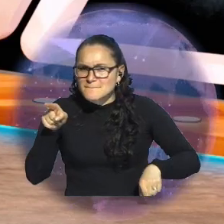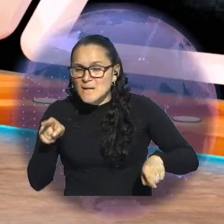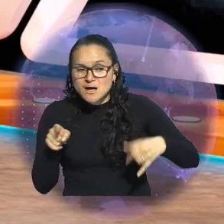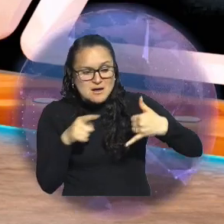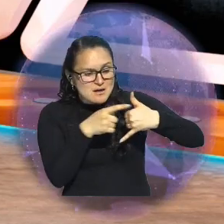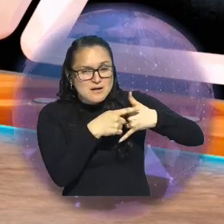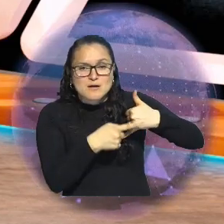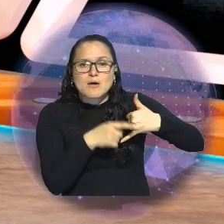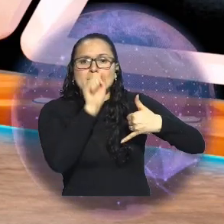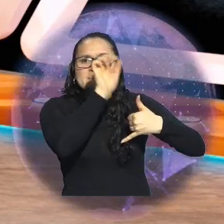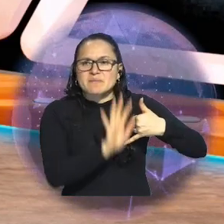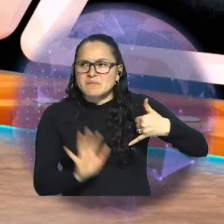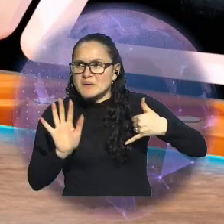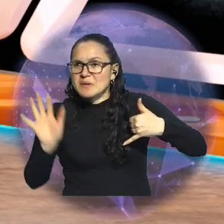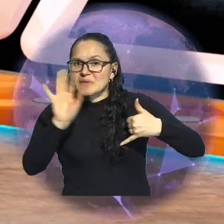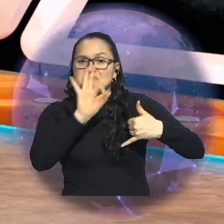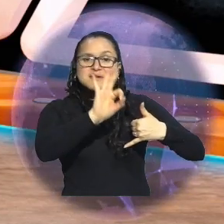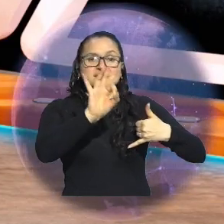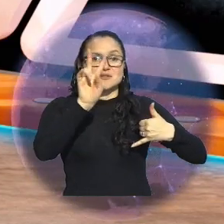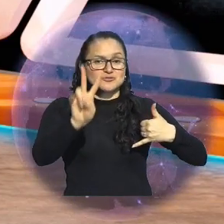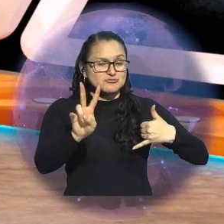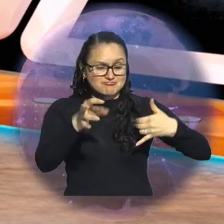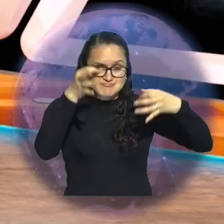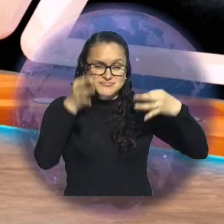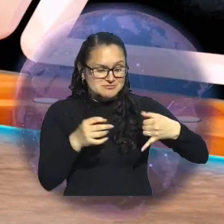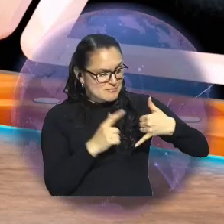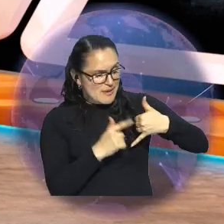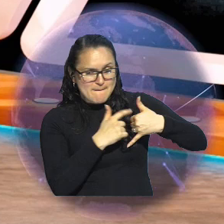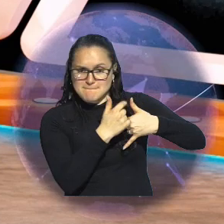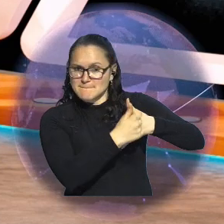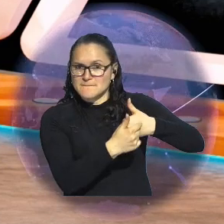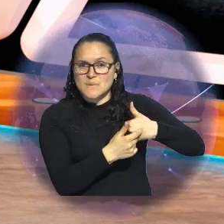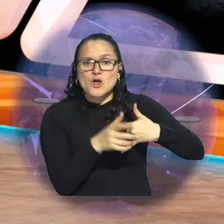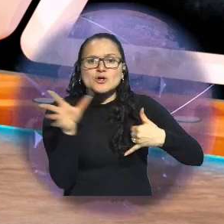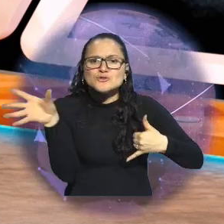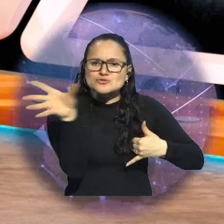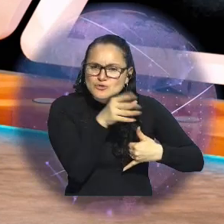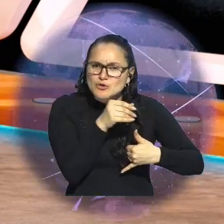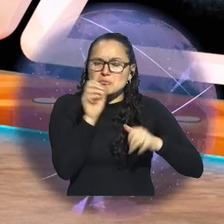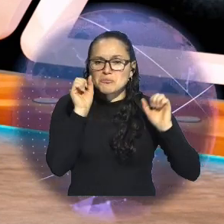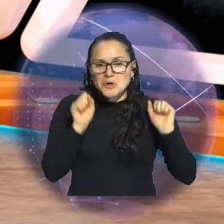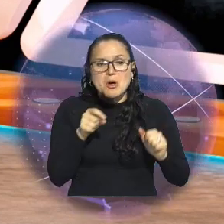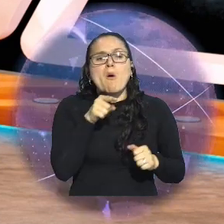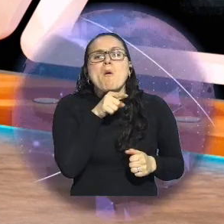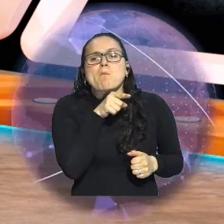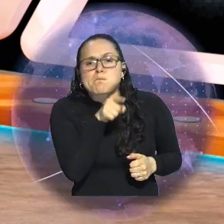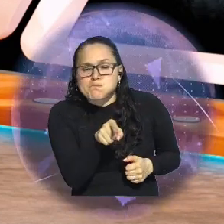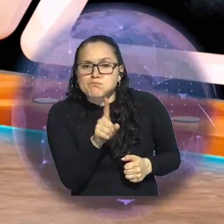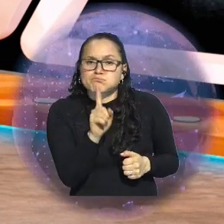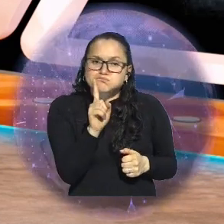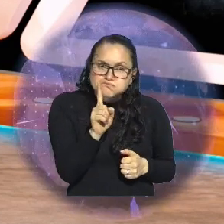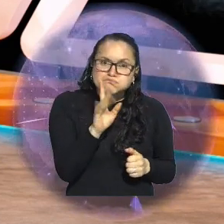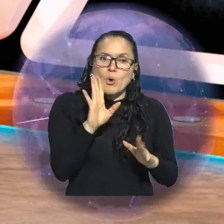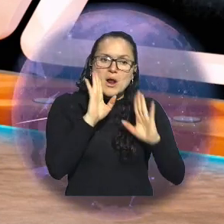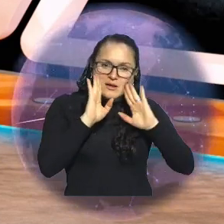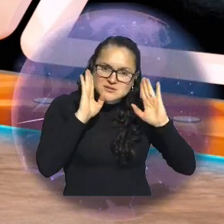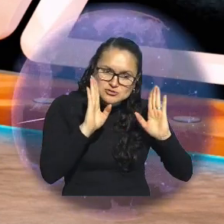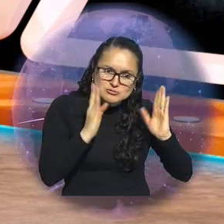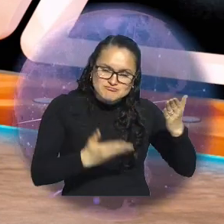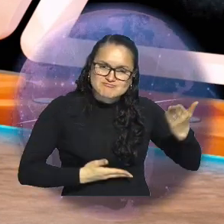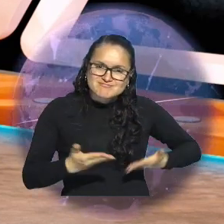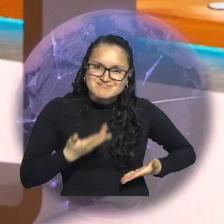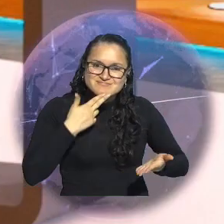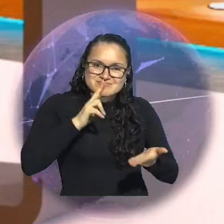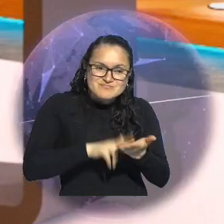del país garantizando de esta forma el acceso de al menos uno de los servicios postales a todos los municipios del